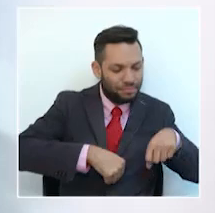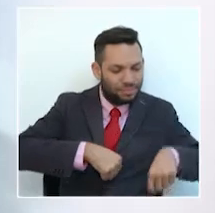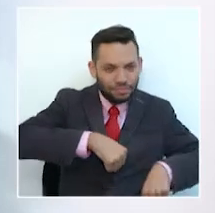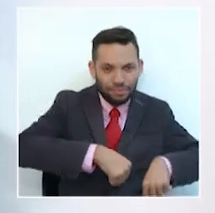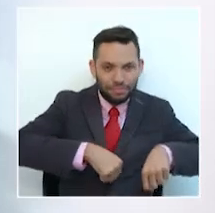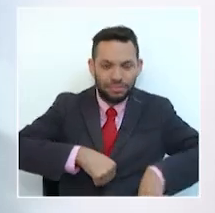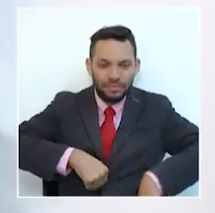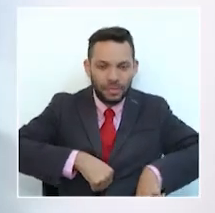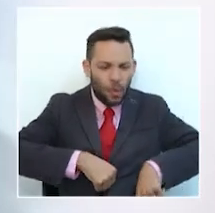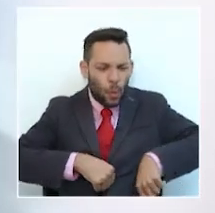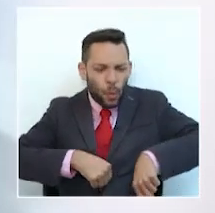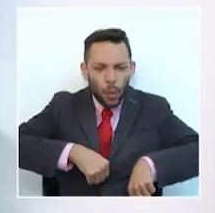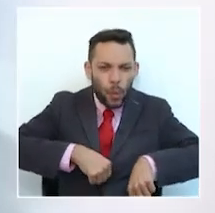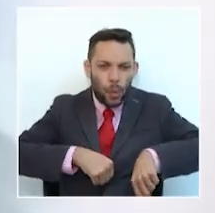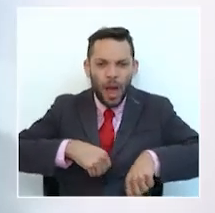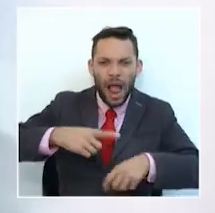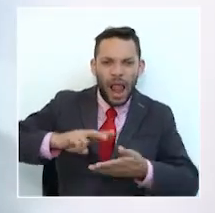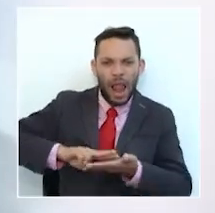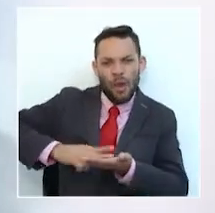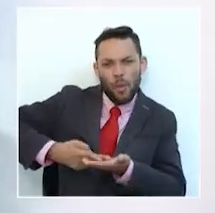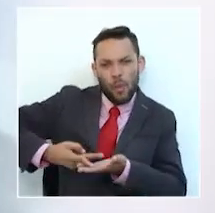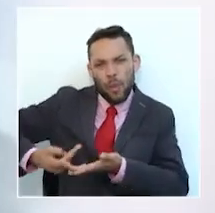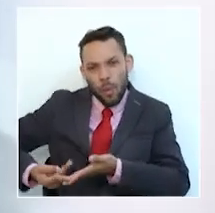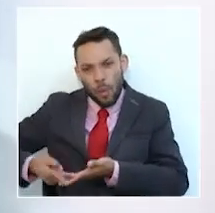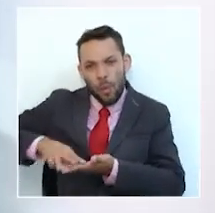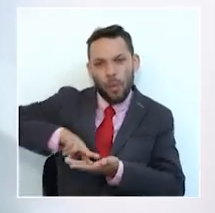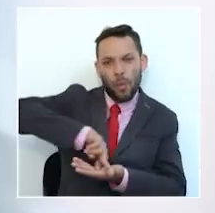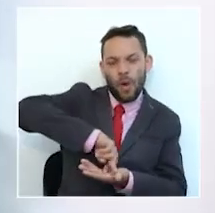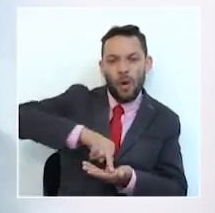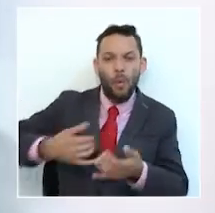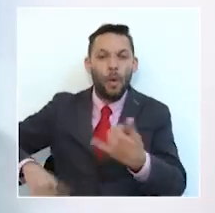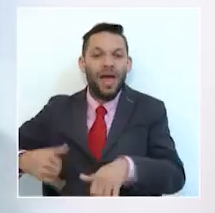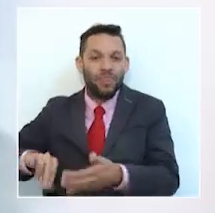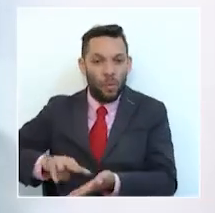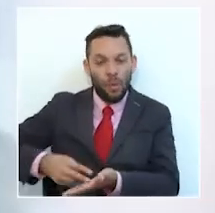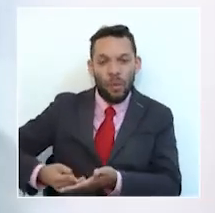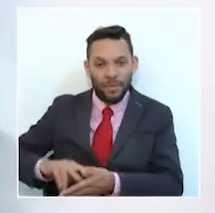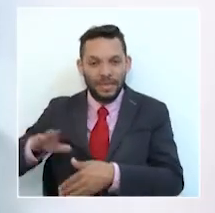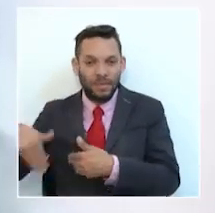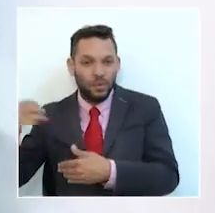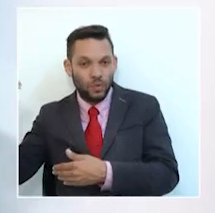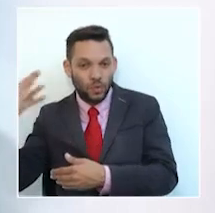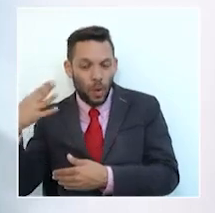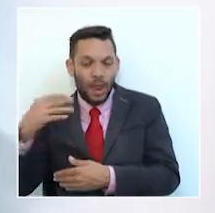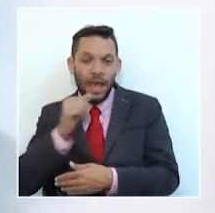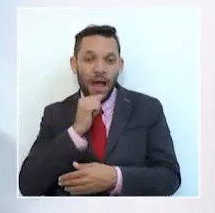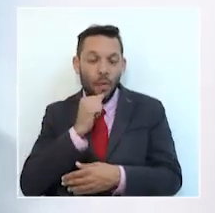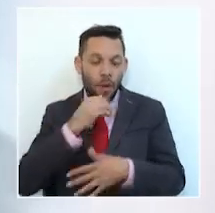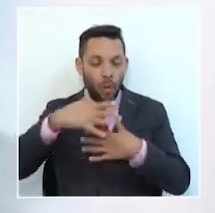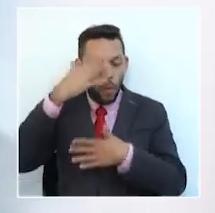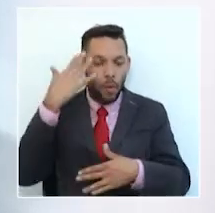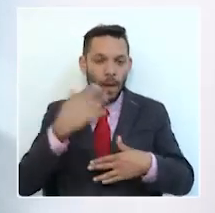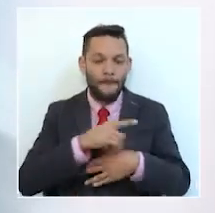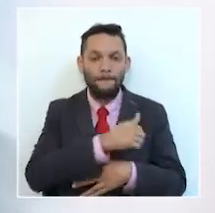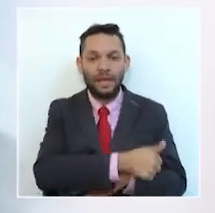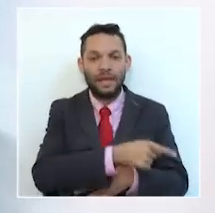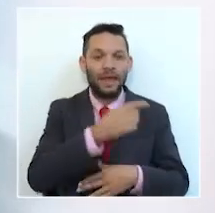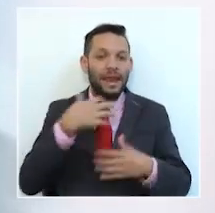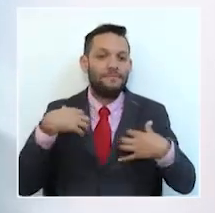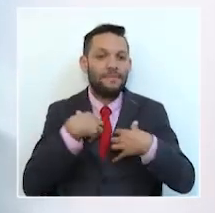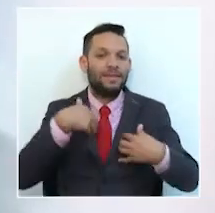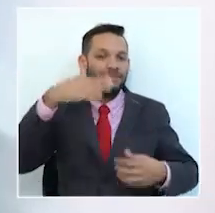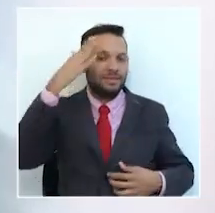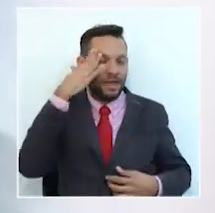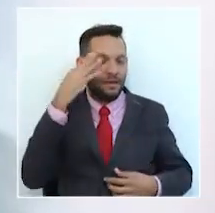naturales hay dos tipos ahora actualmente dentro del de los pelones se distinguen dos grandes